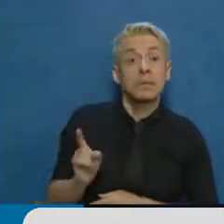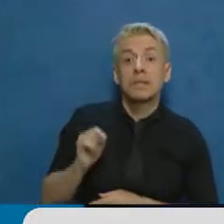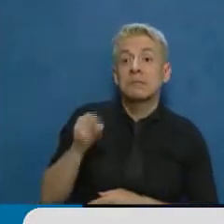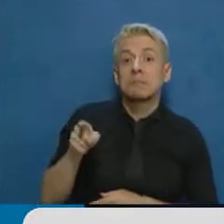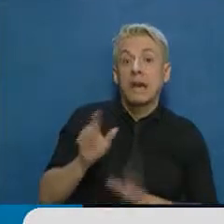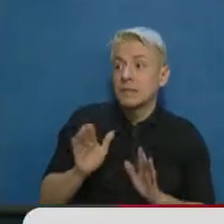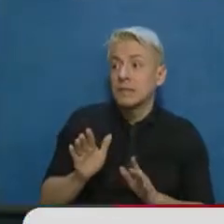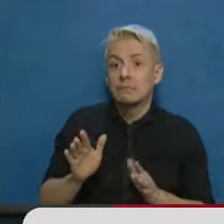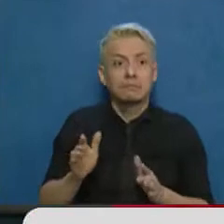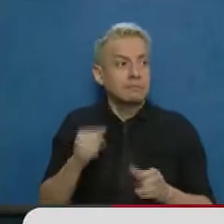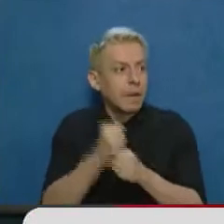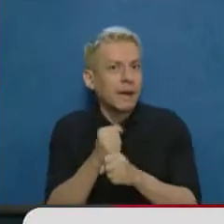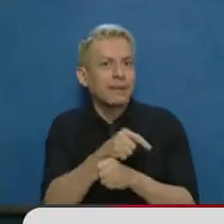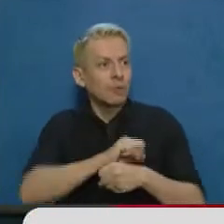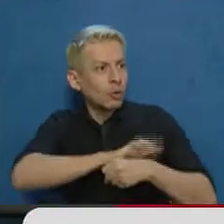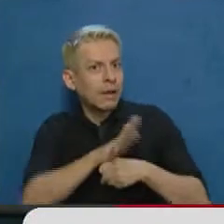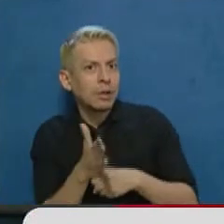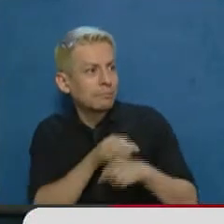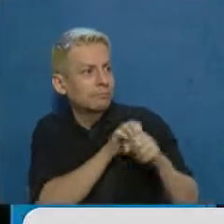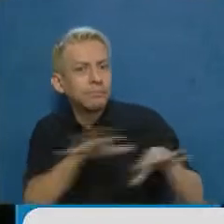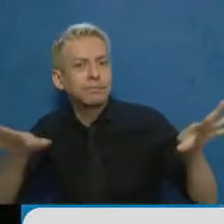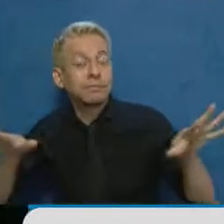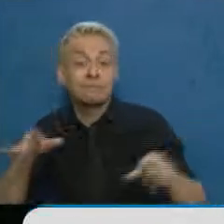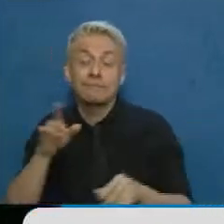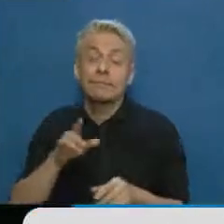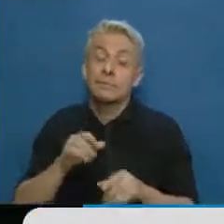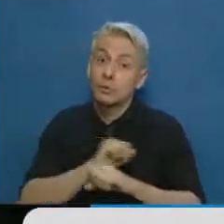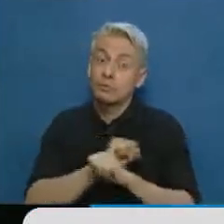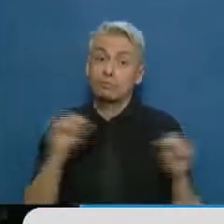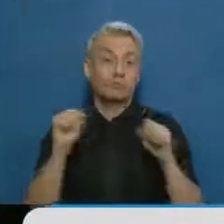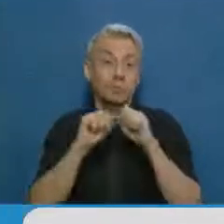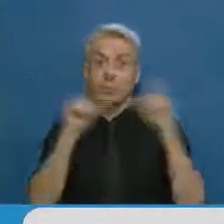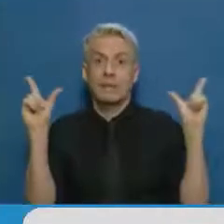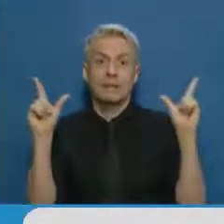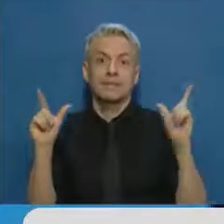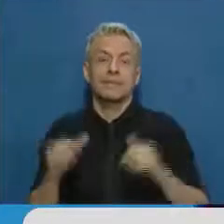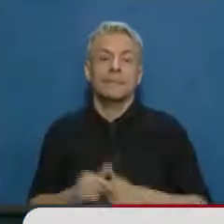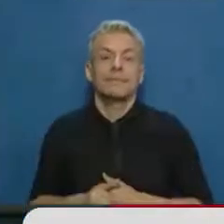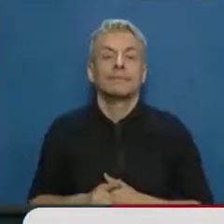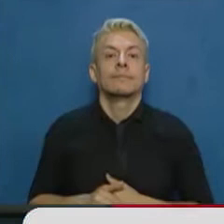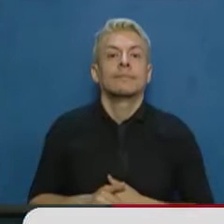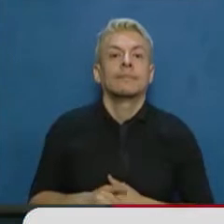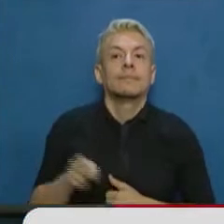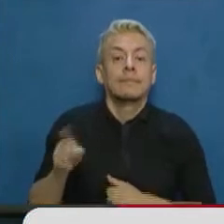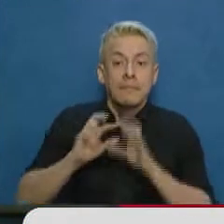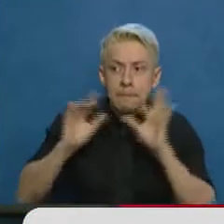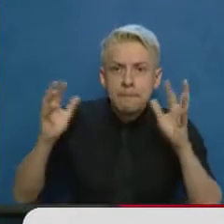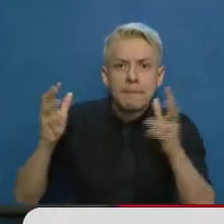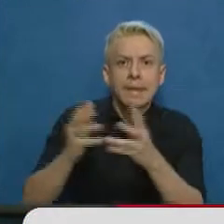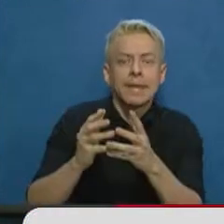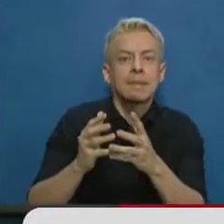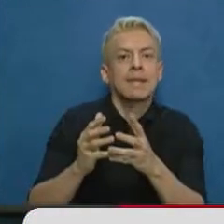con COVID, porque la verdad que, bueno, es algo que nos ha superado a todos en realidad. Esta pandemia nos ha